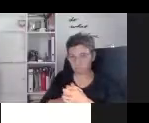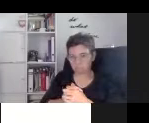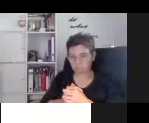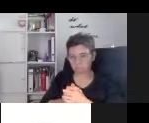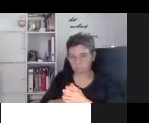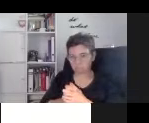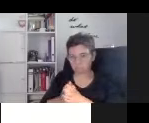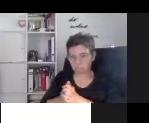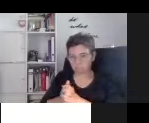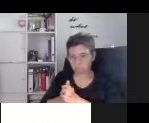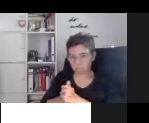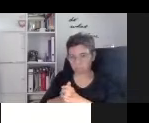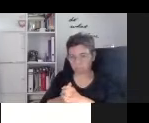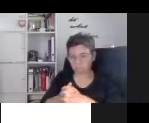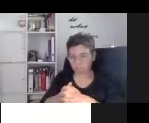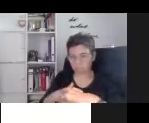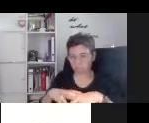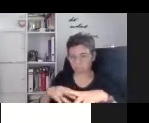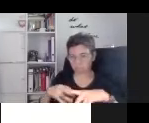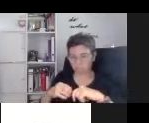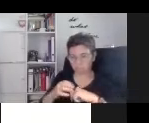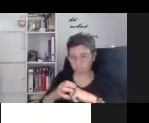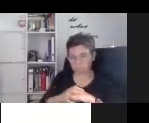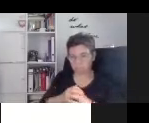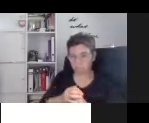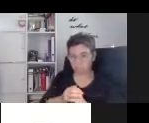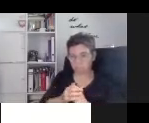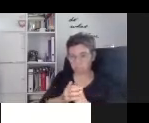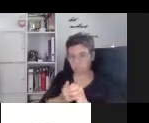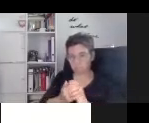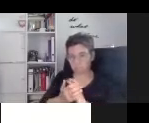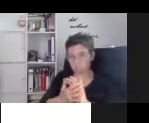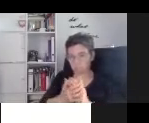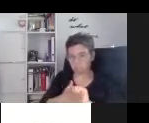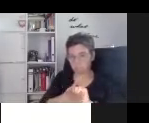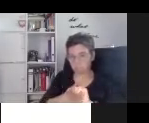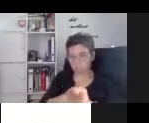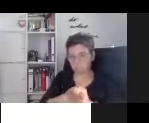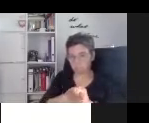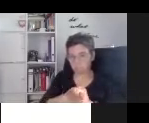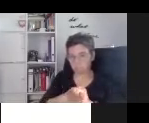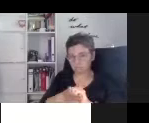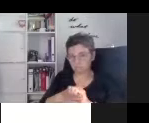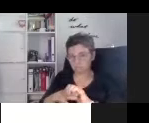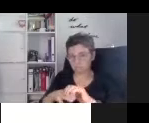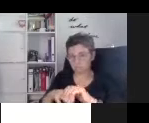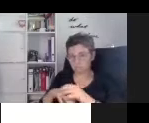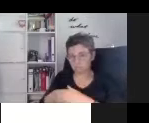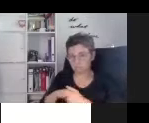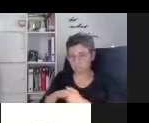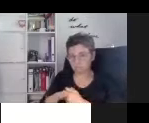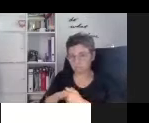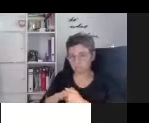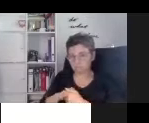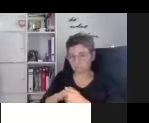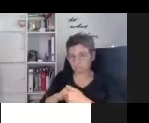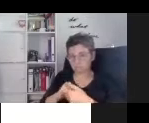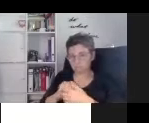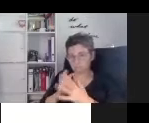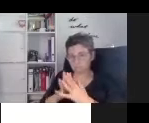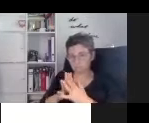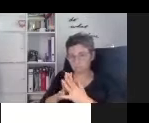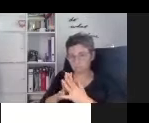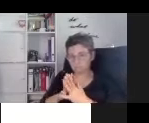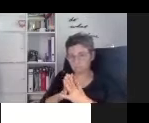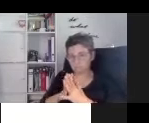las diferentes técnicas, estrategias que utiliza con sus alumnos, ¿sí? Cómo apoya a los chiquilines en la clase A, cómo repasan esas clases B y